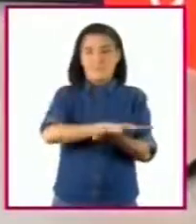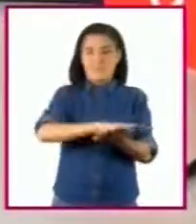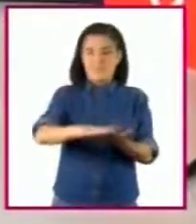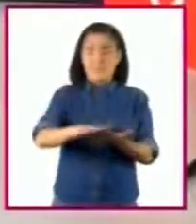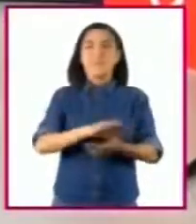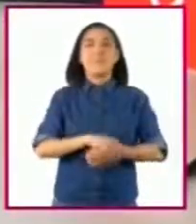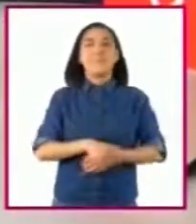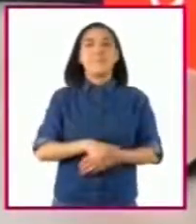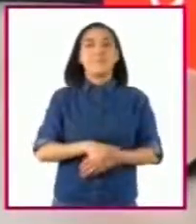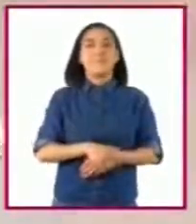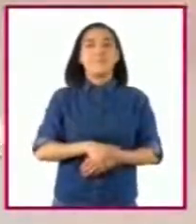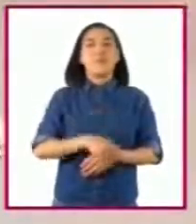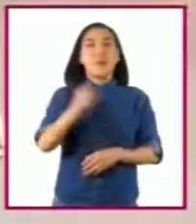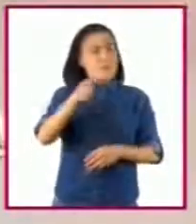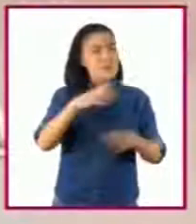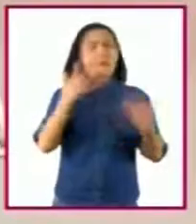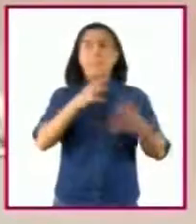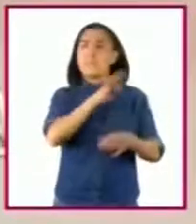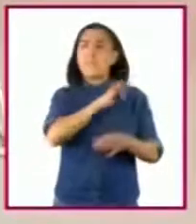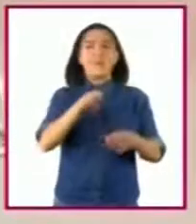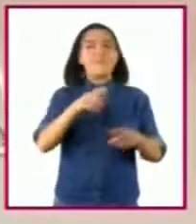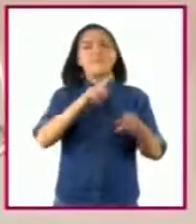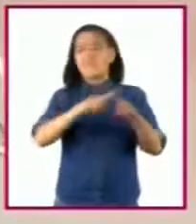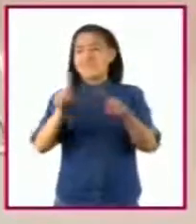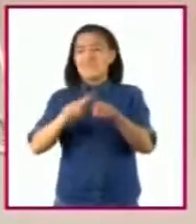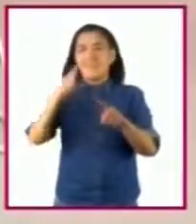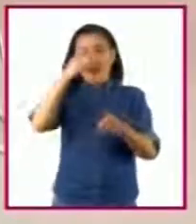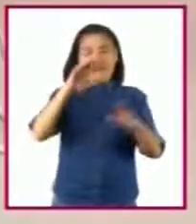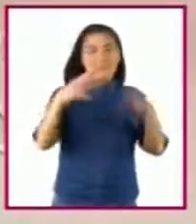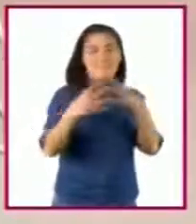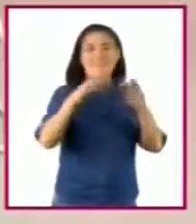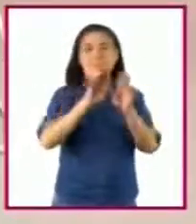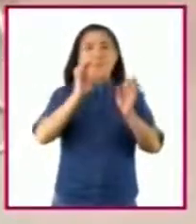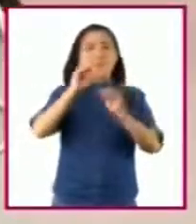Recuerden que hacer bastantes, las que ustedes quieran hacer, pueden hacer muchísimas.